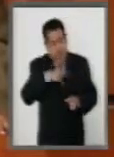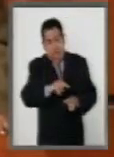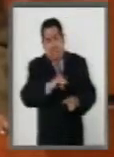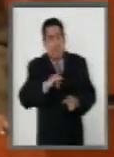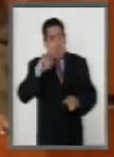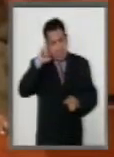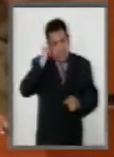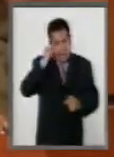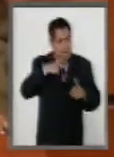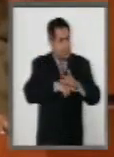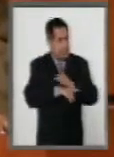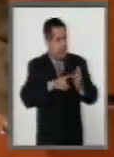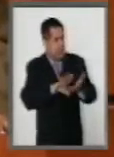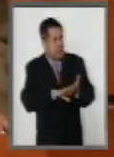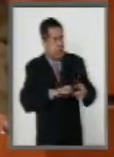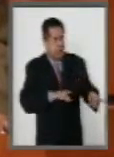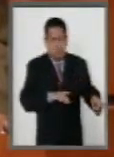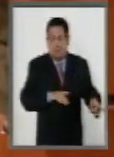están recluidos,